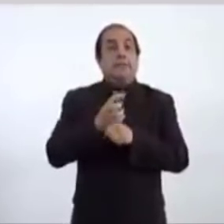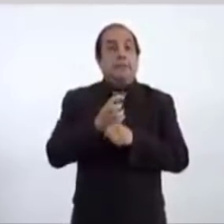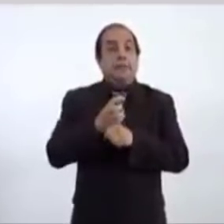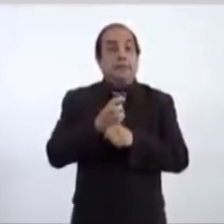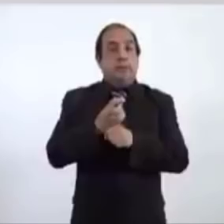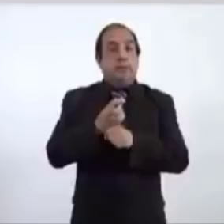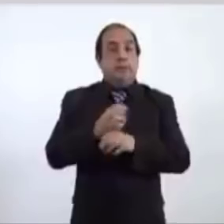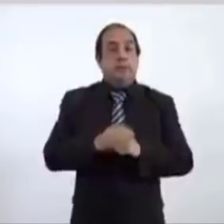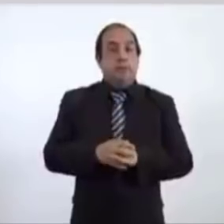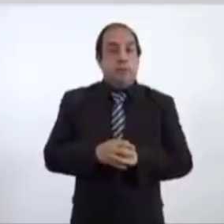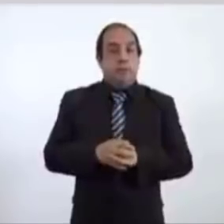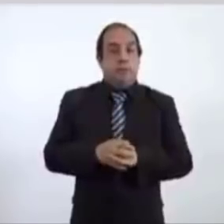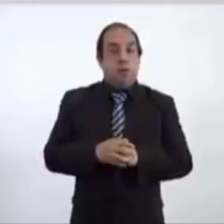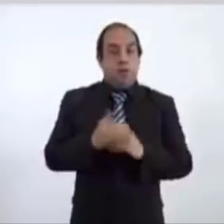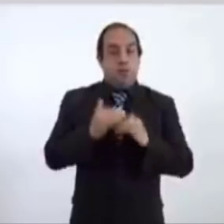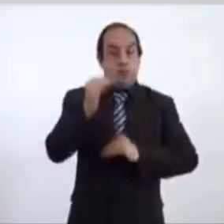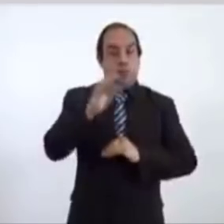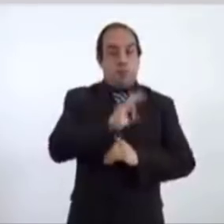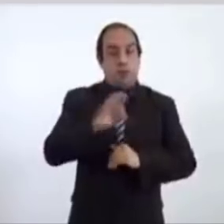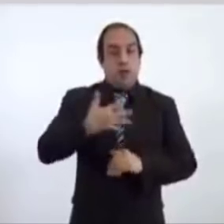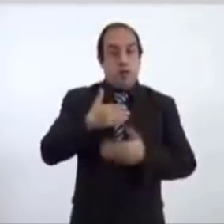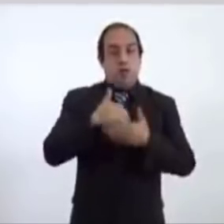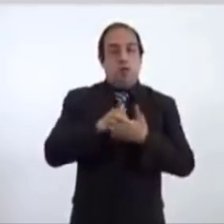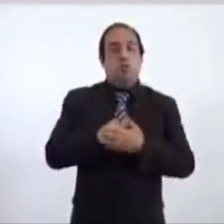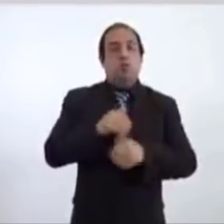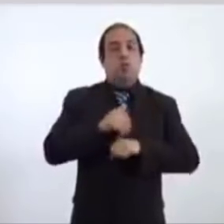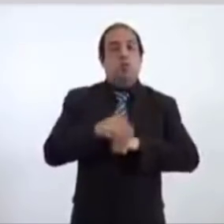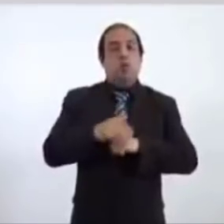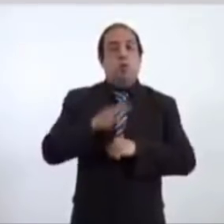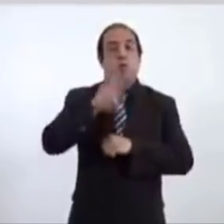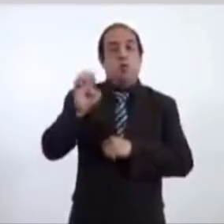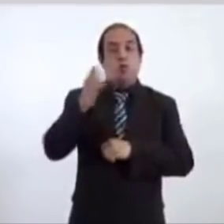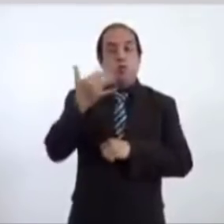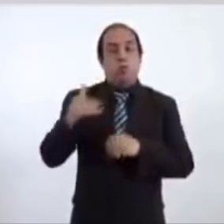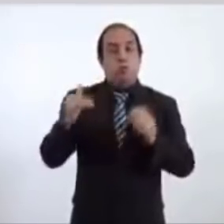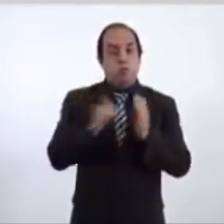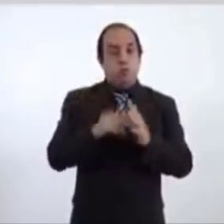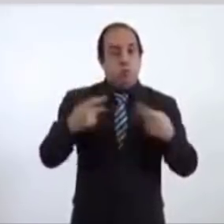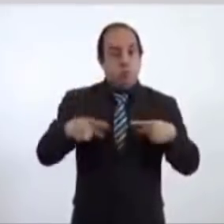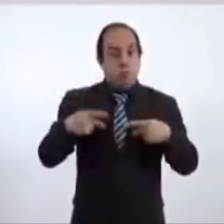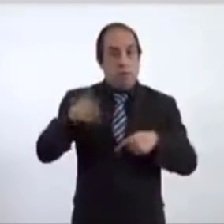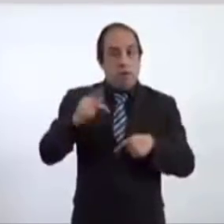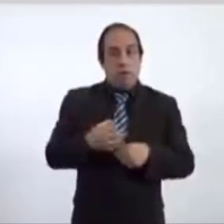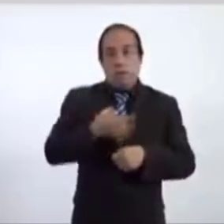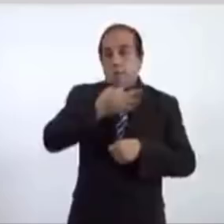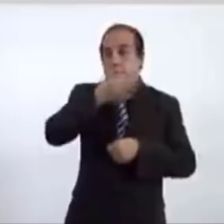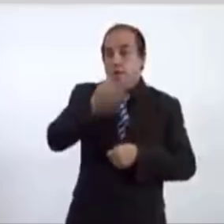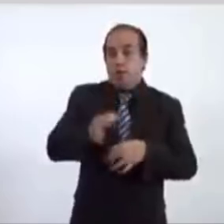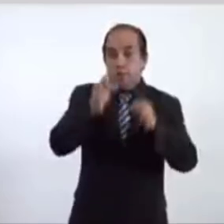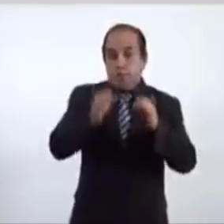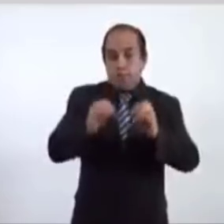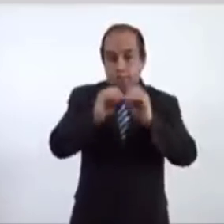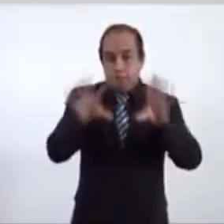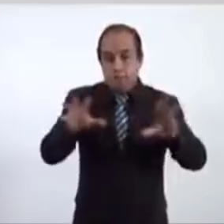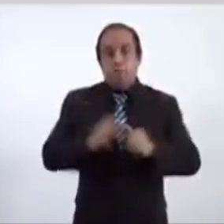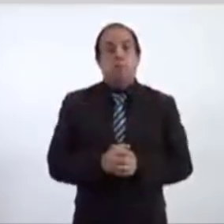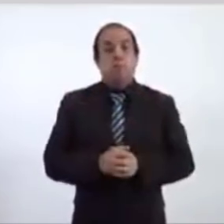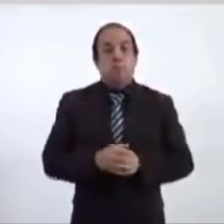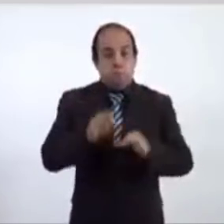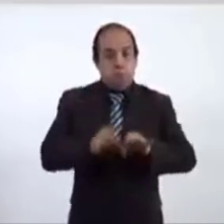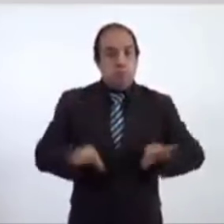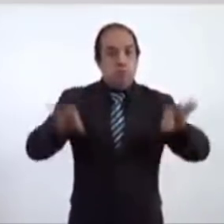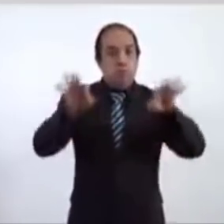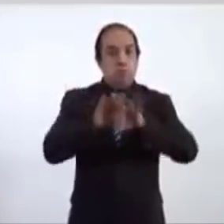casi puede llegar el censo hasta 450,000 personas, pero lo vamos a informar con detalle y es importante pues que